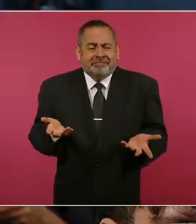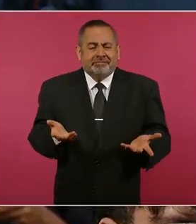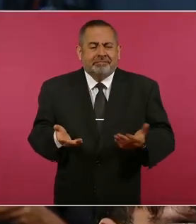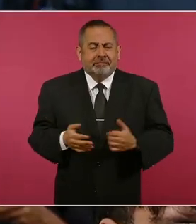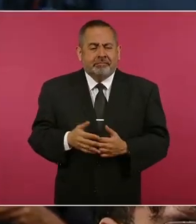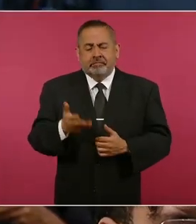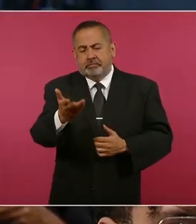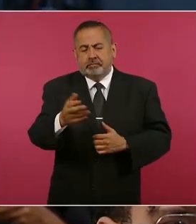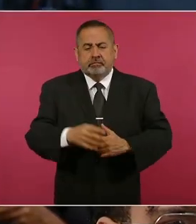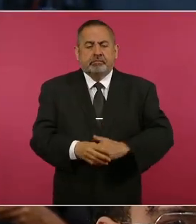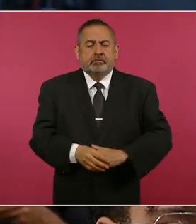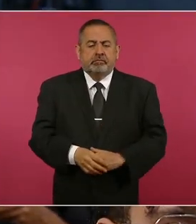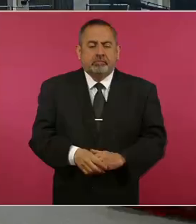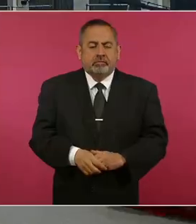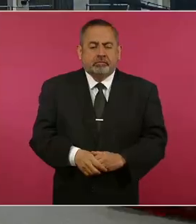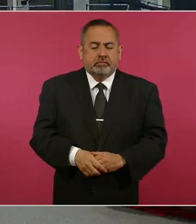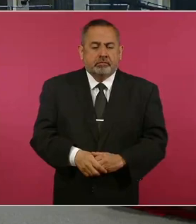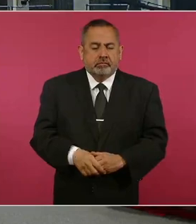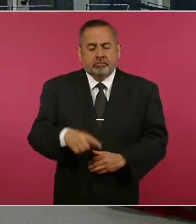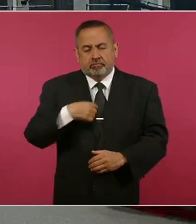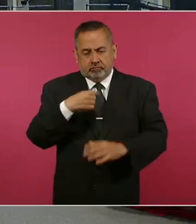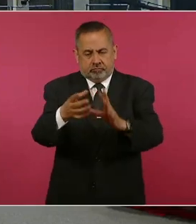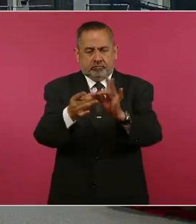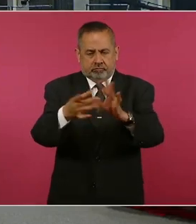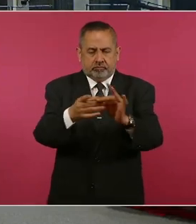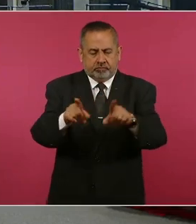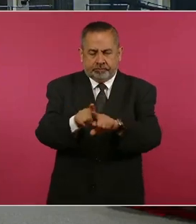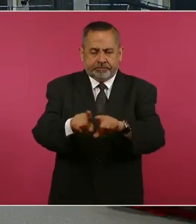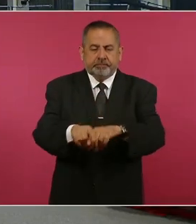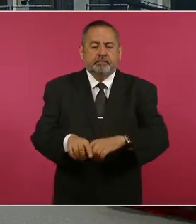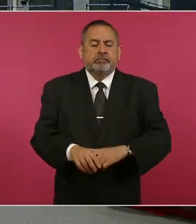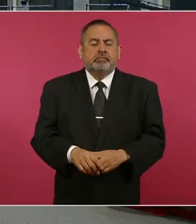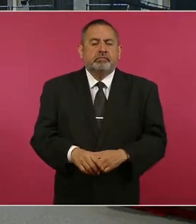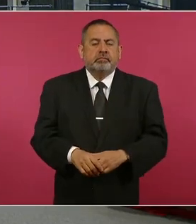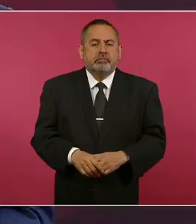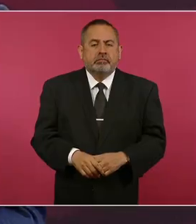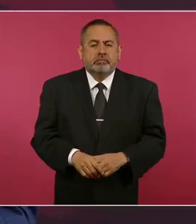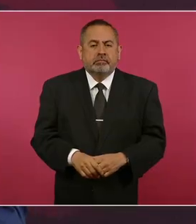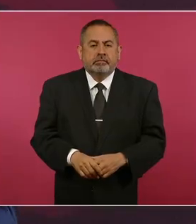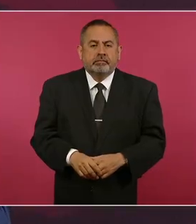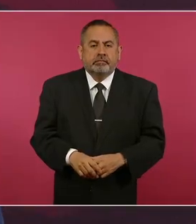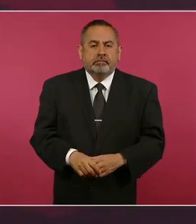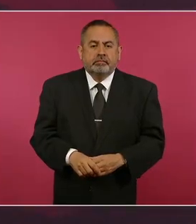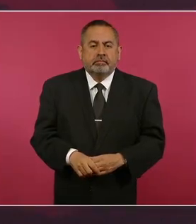en esta? Voy a explicar. Es que también lo han